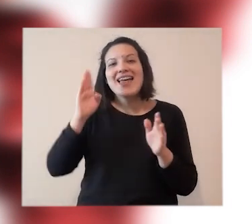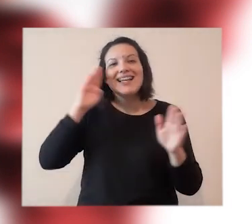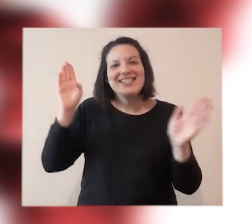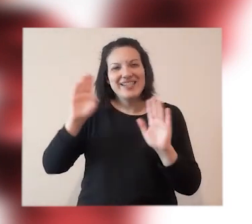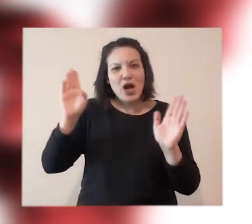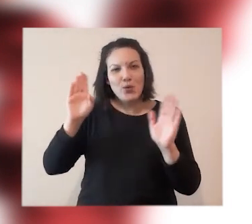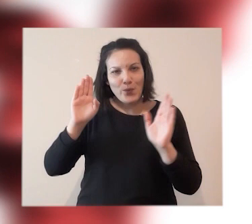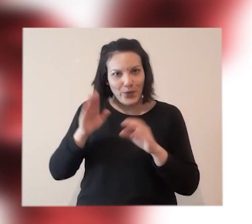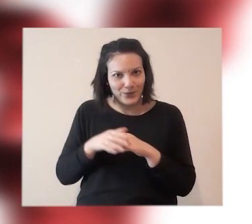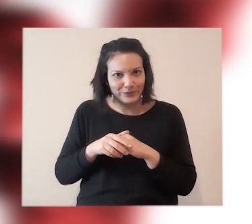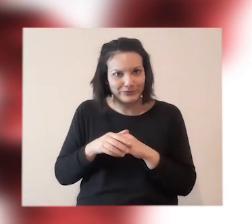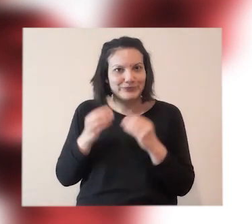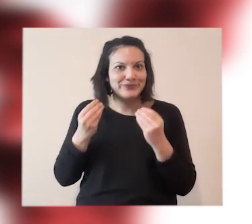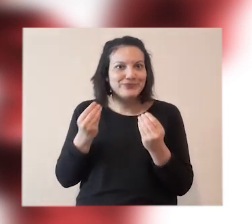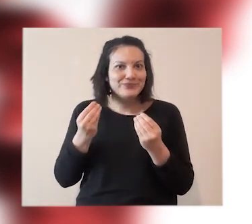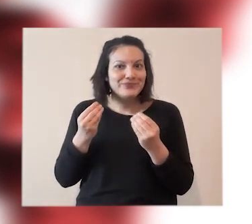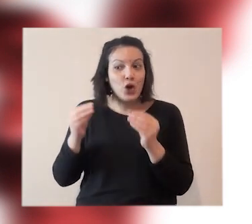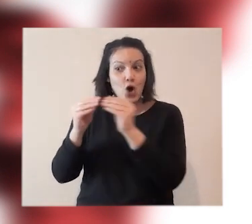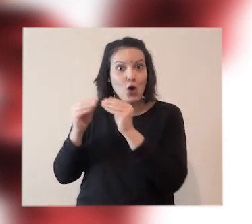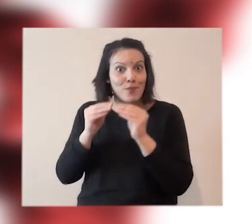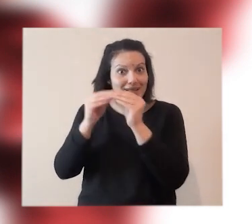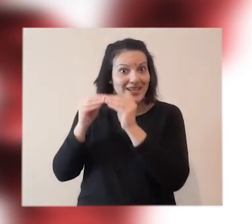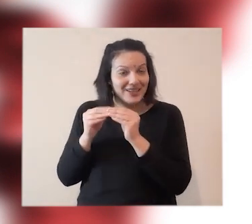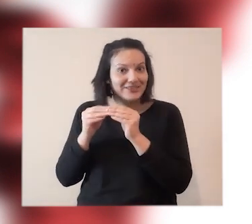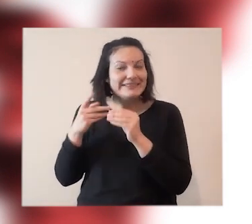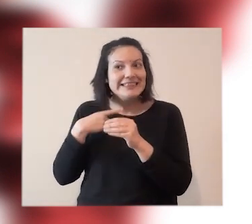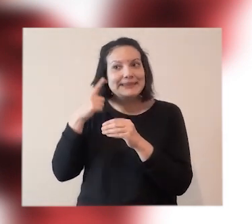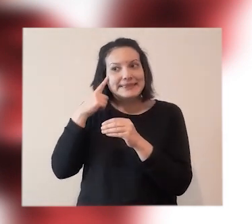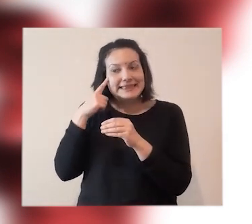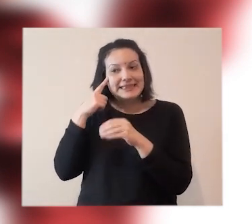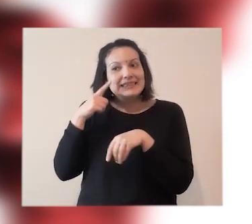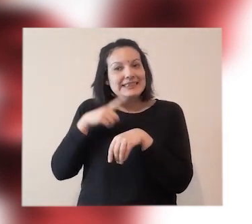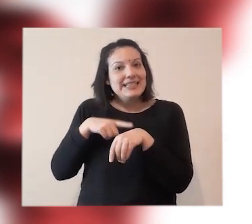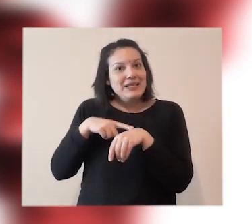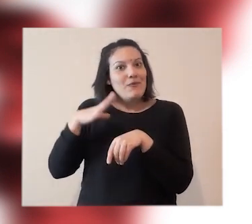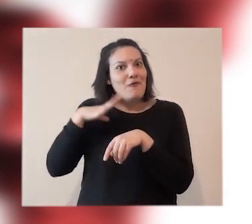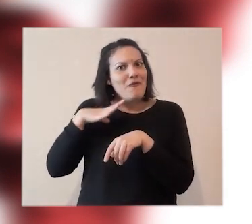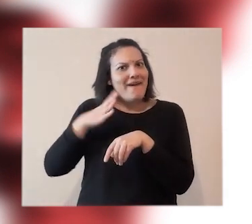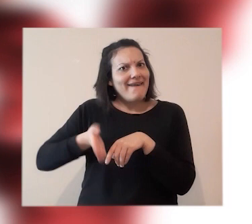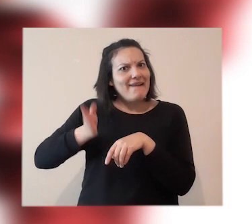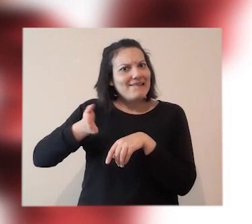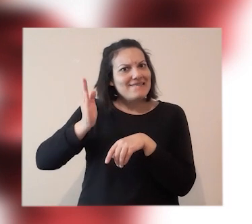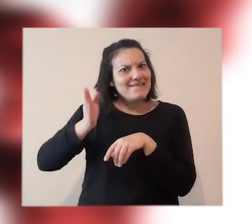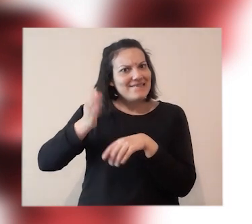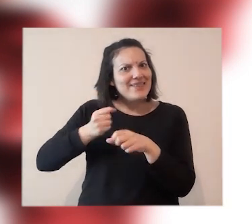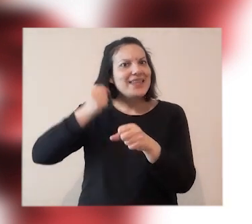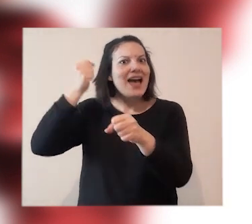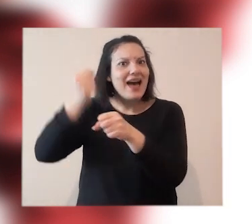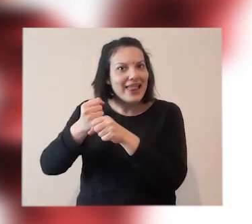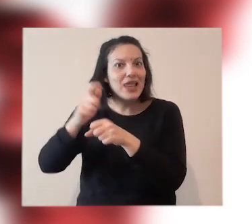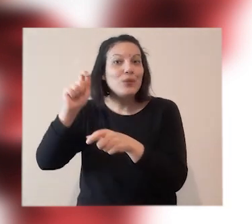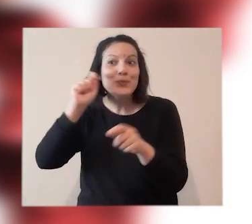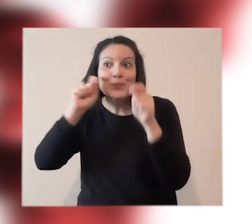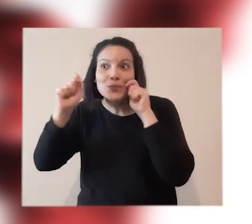nuestros compañeros, porque entiendo yo que va a pasar mucho tiempo hasta que las personas puedan tener contacto físico al saludarse,